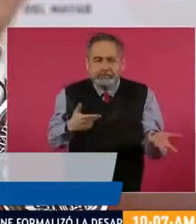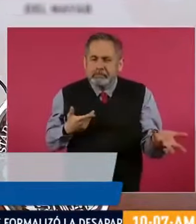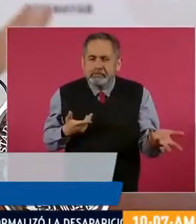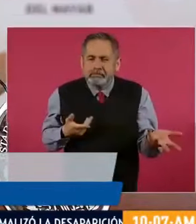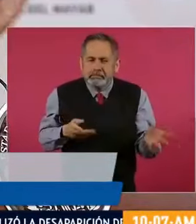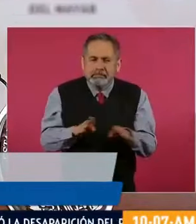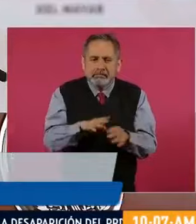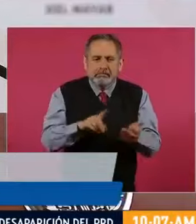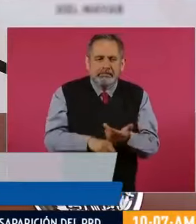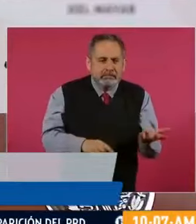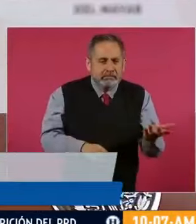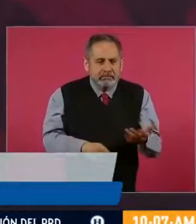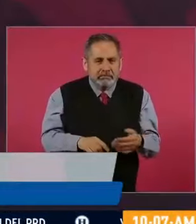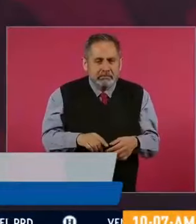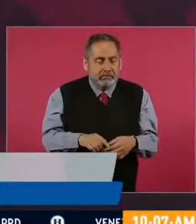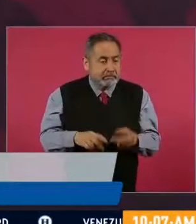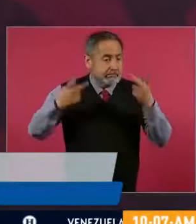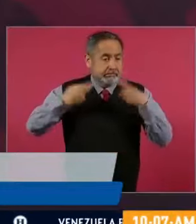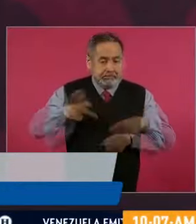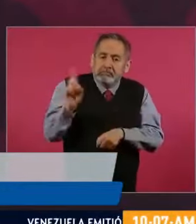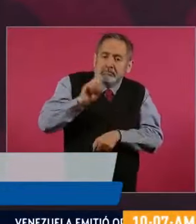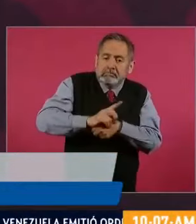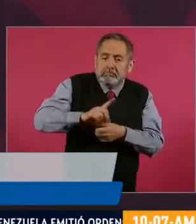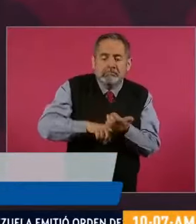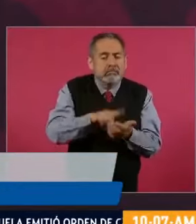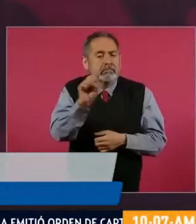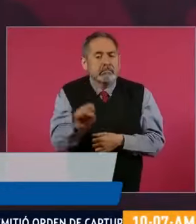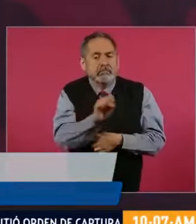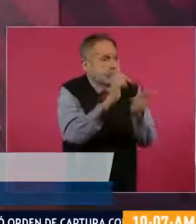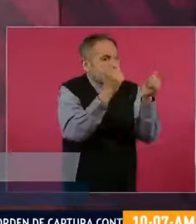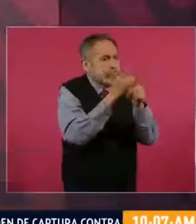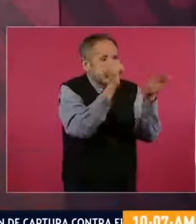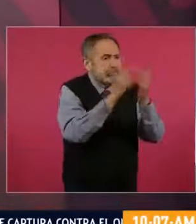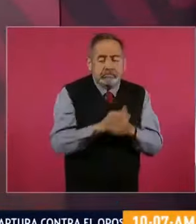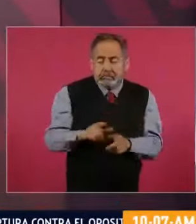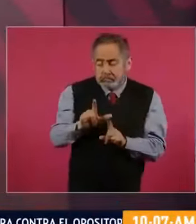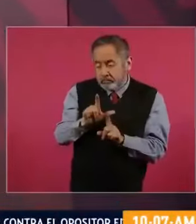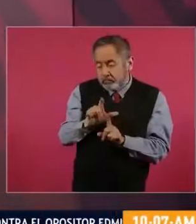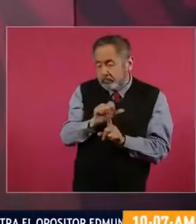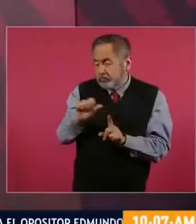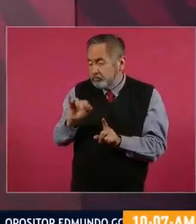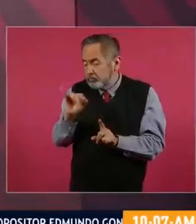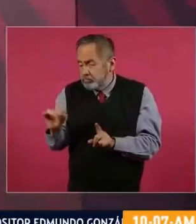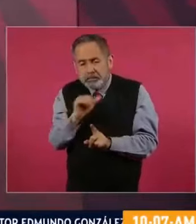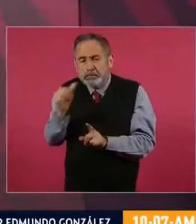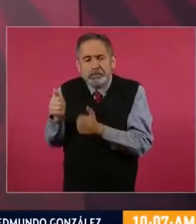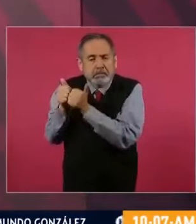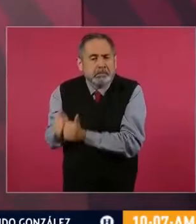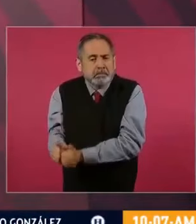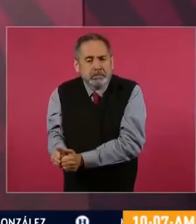probar. Salen más presuntos delincuentes de viernes a domingo que de lunes a jueves.